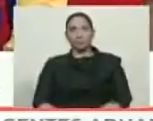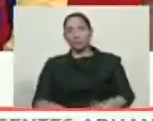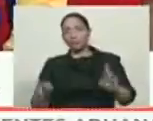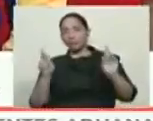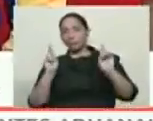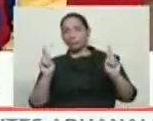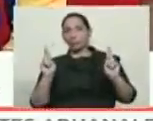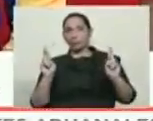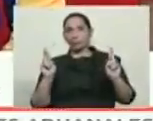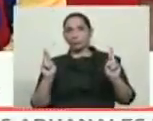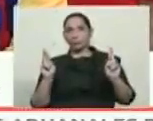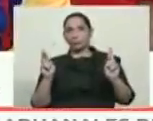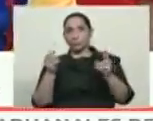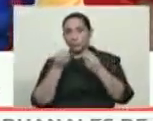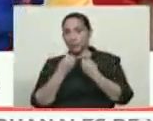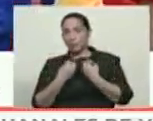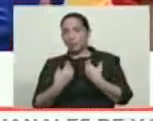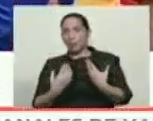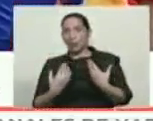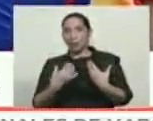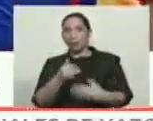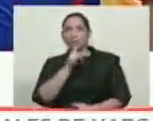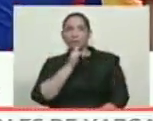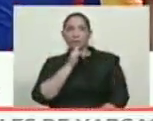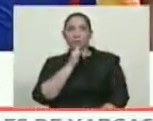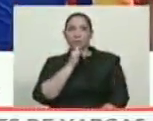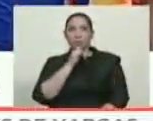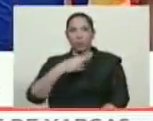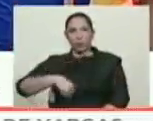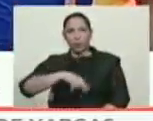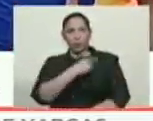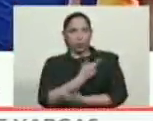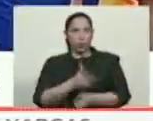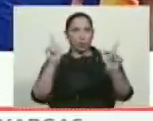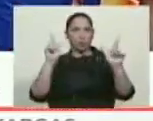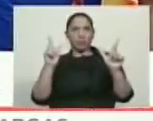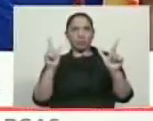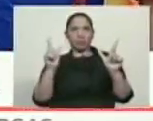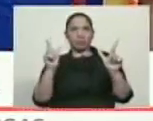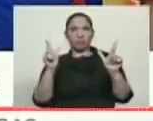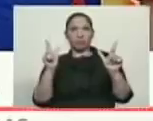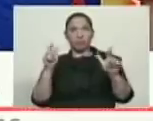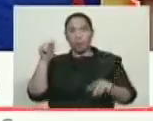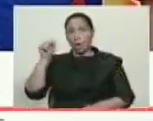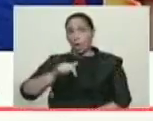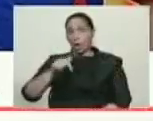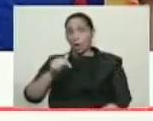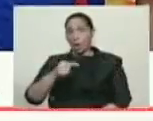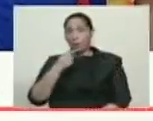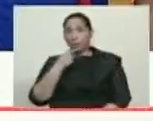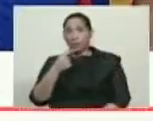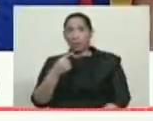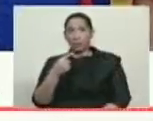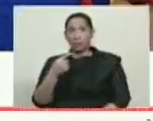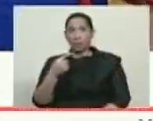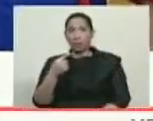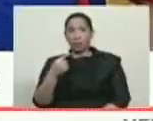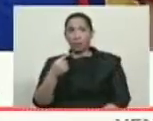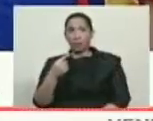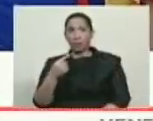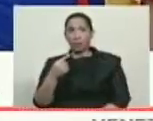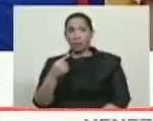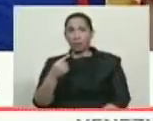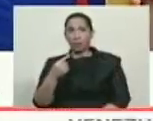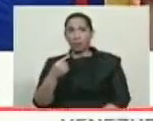Afortunadamente, la buena noticia es que somos libres. Es que hoy, como lo dice nuestro